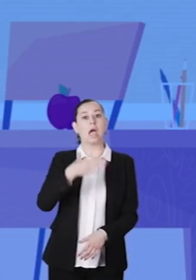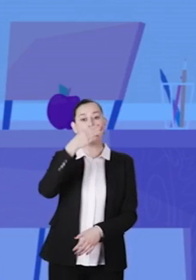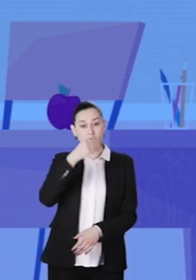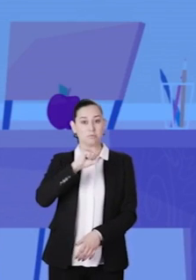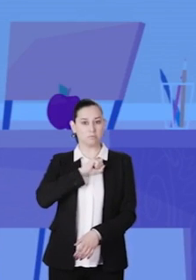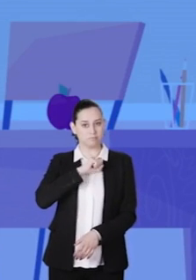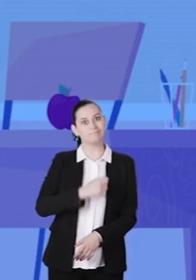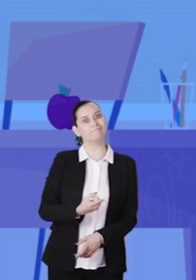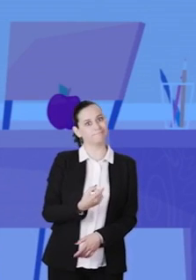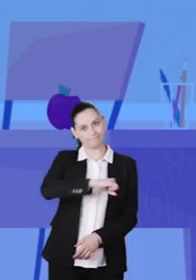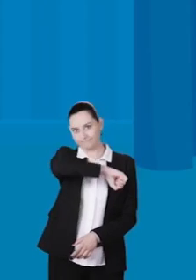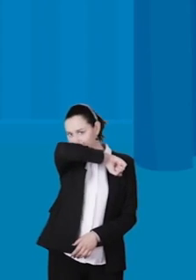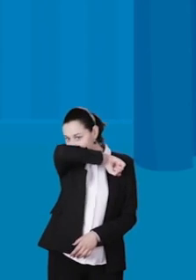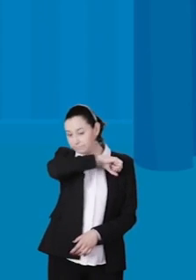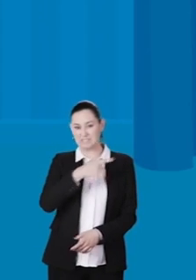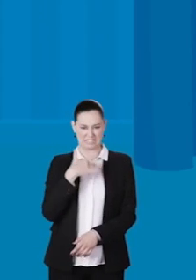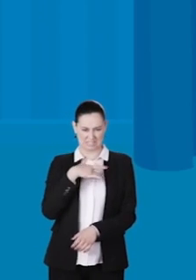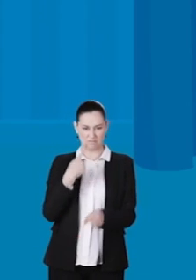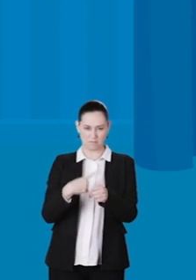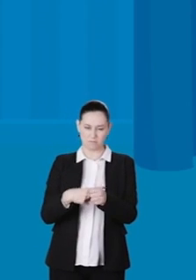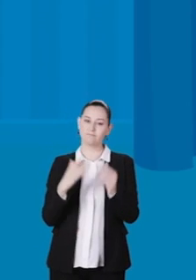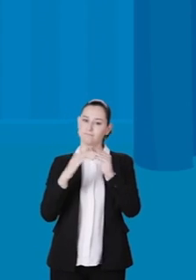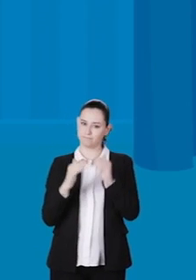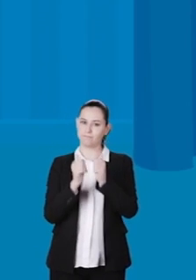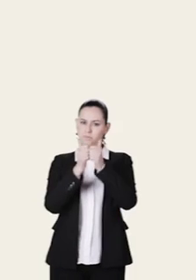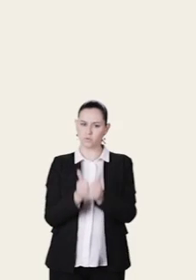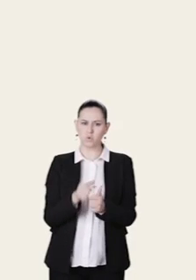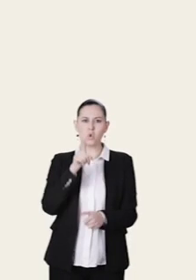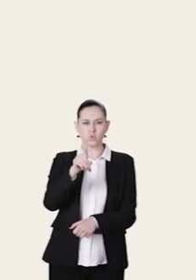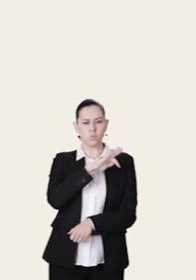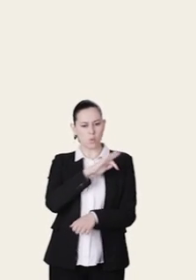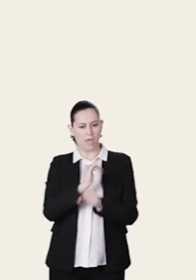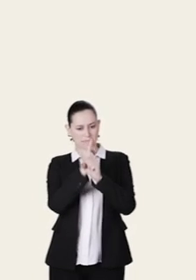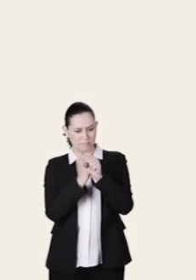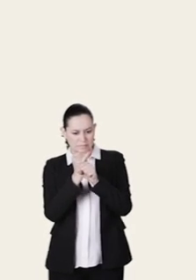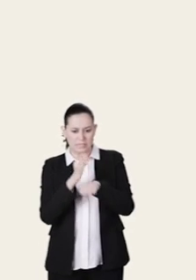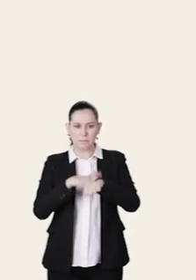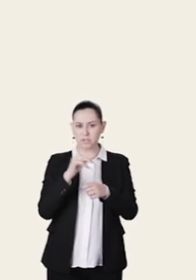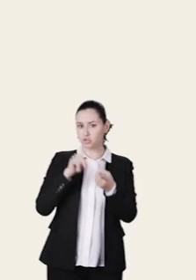en la parte interna de tu codo y quédate en casa si te sientes mal. Aprende más en